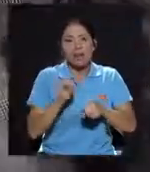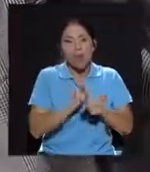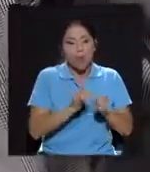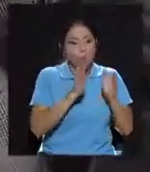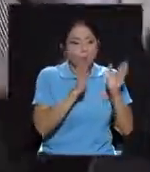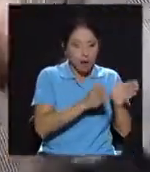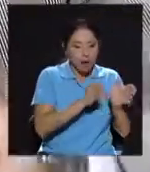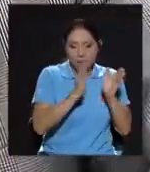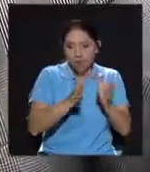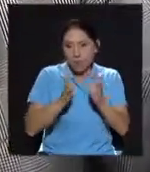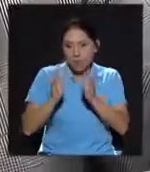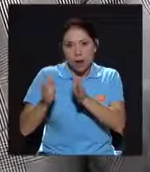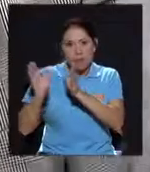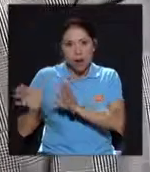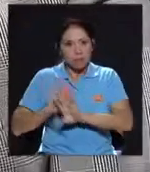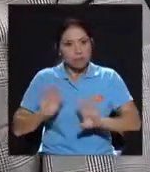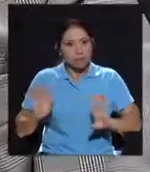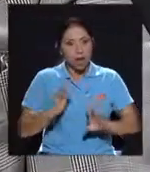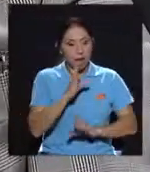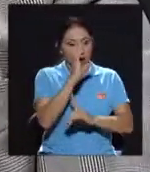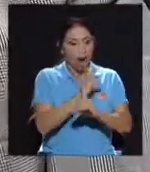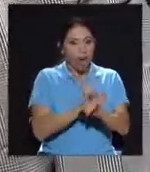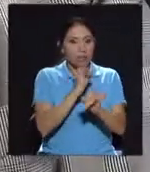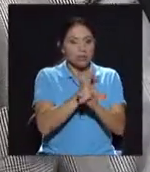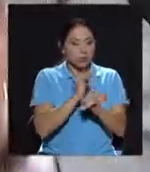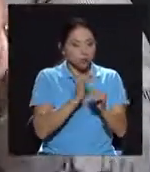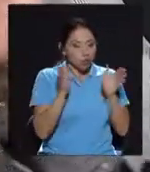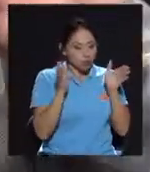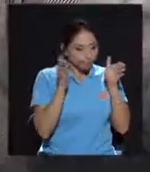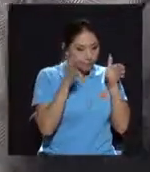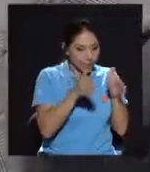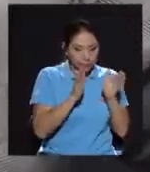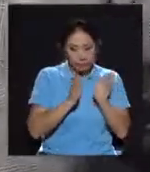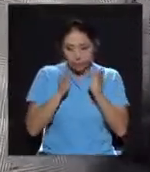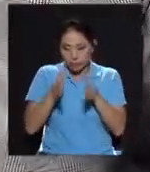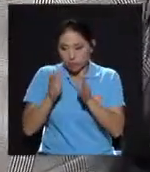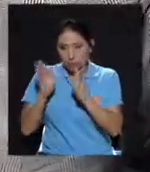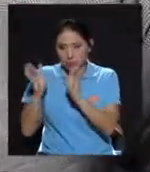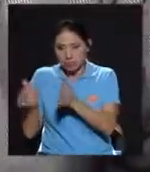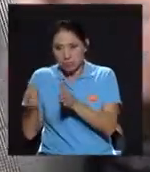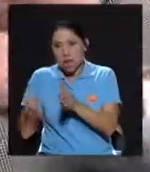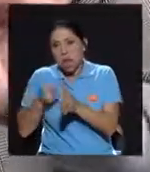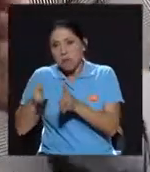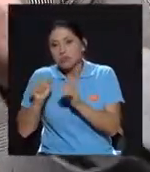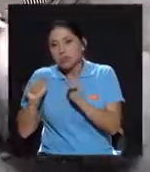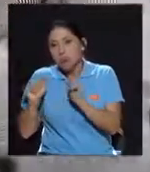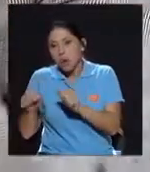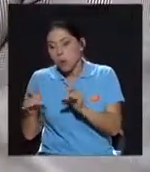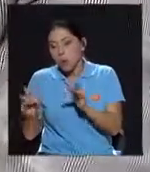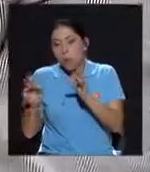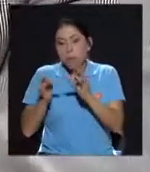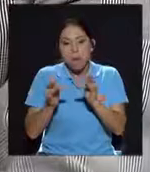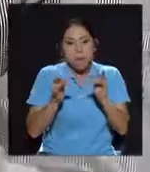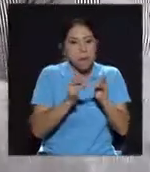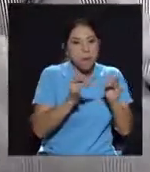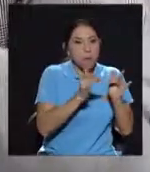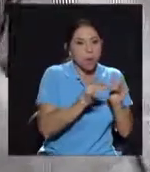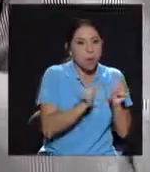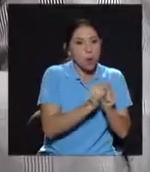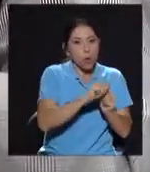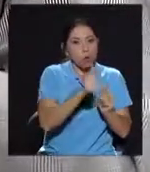institución tiene sus competencias hay unos mecanismos a través de los cuales yo me conecto con los otros verdad pero donde hay